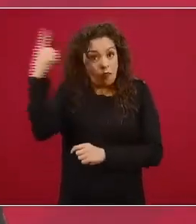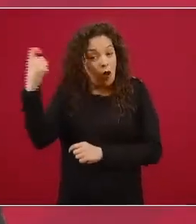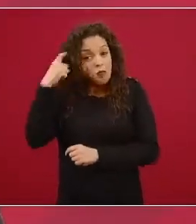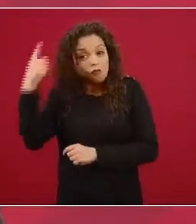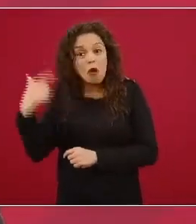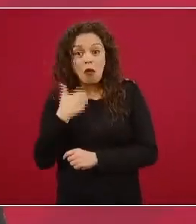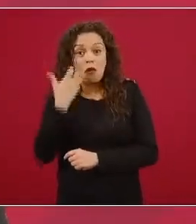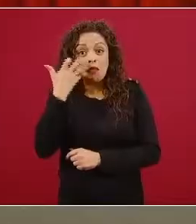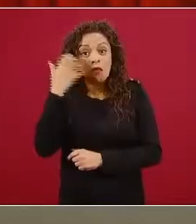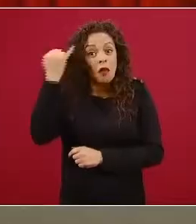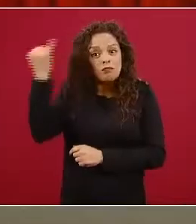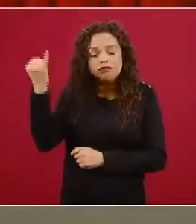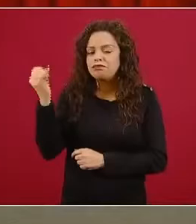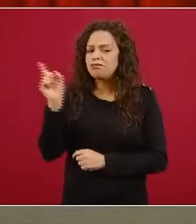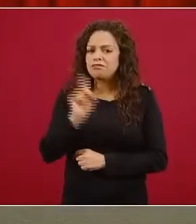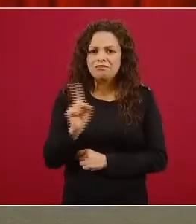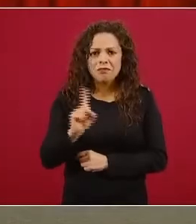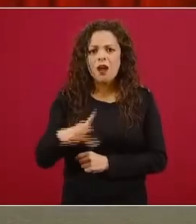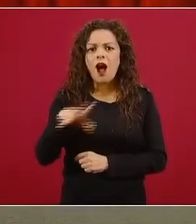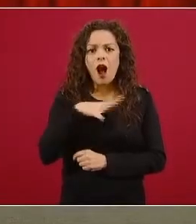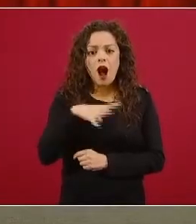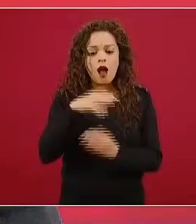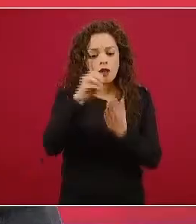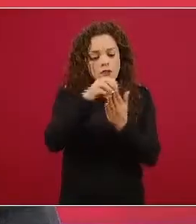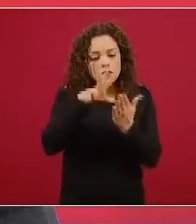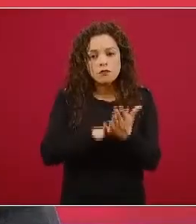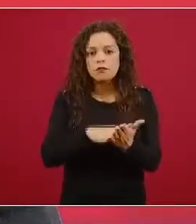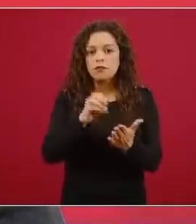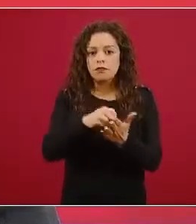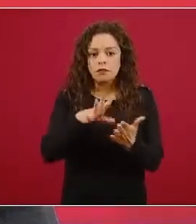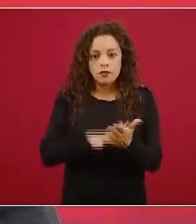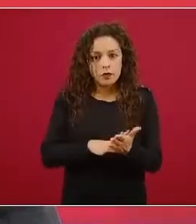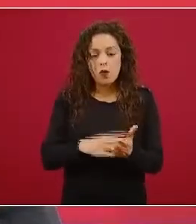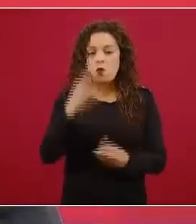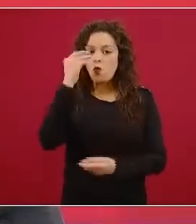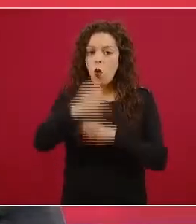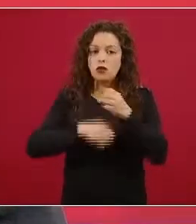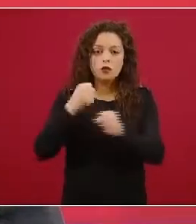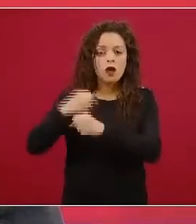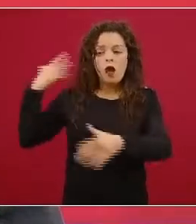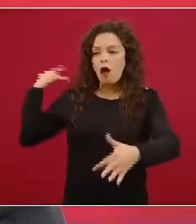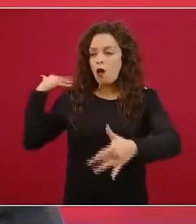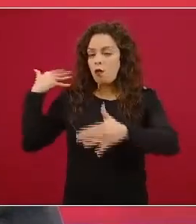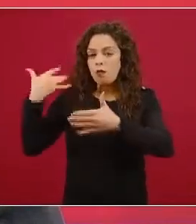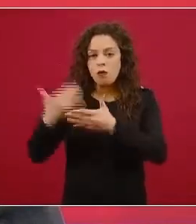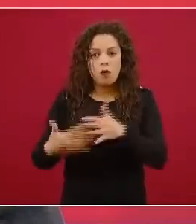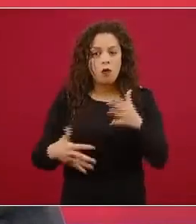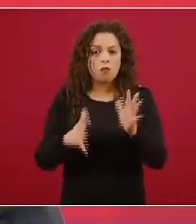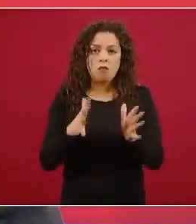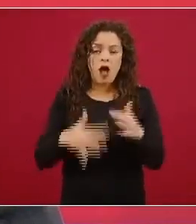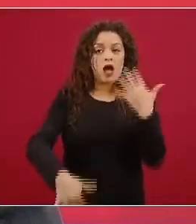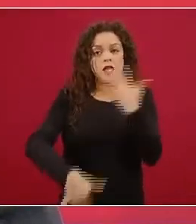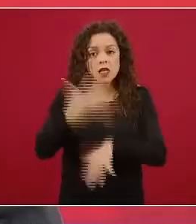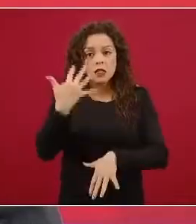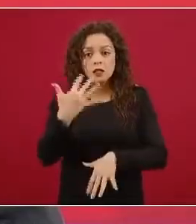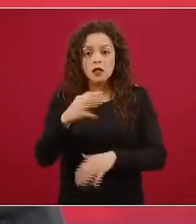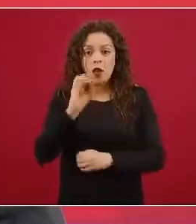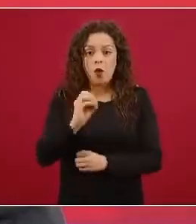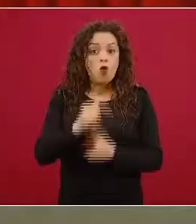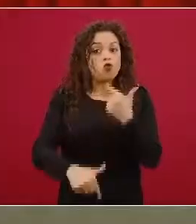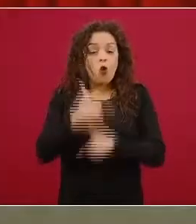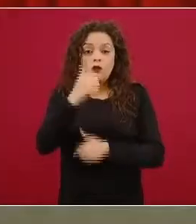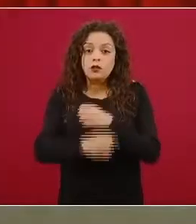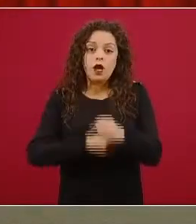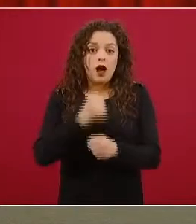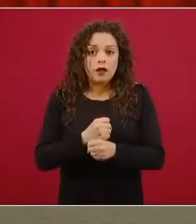está descrito, documentado a lo largo de muchos años ya, al menos unos 15 o 12